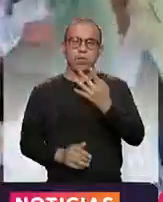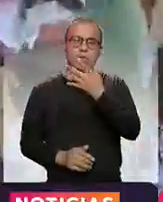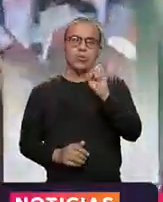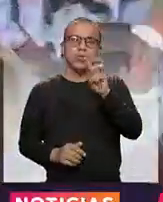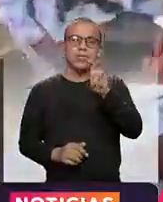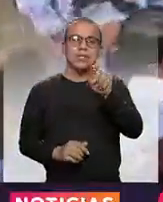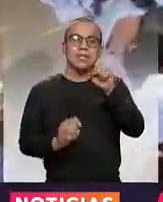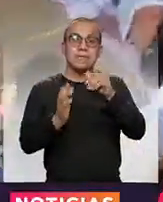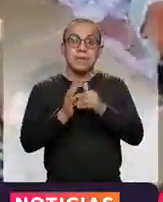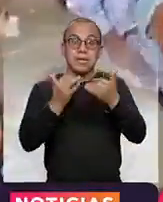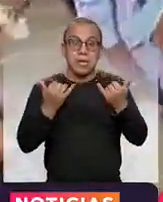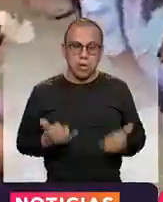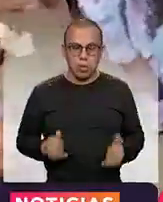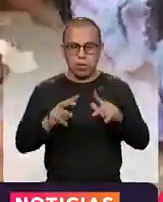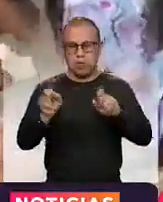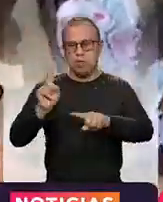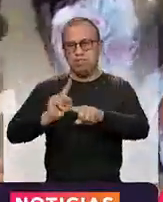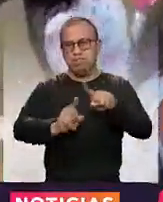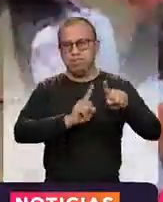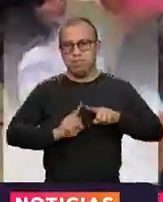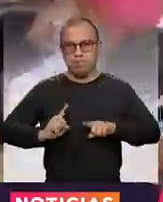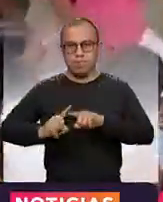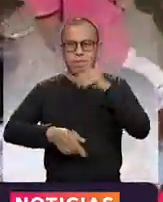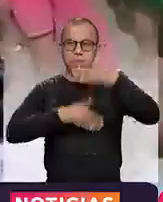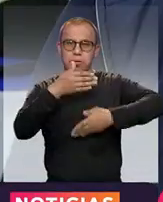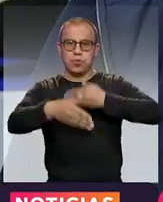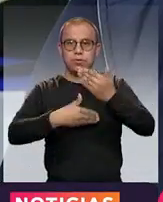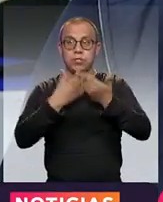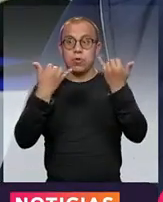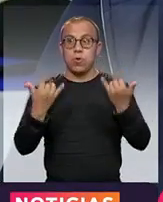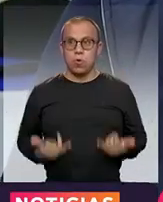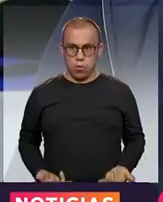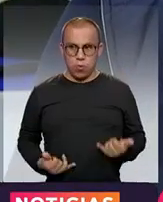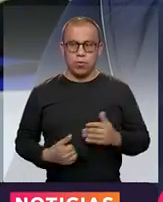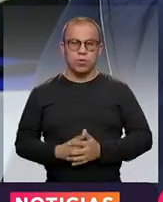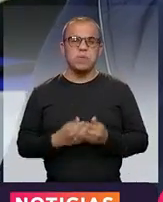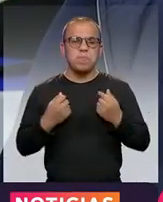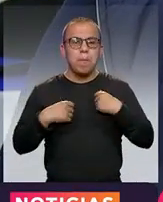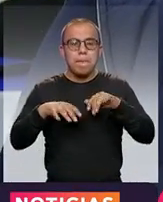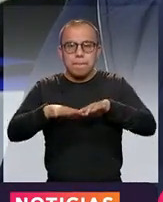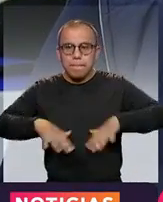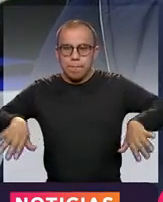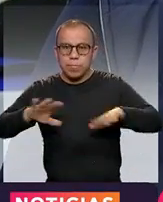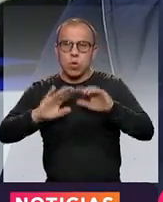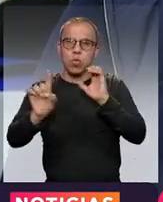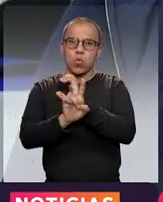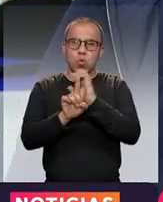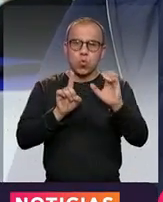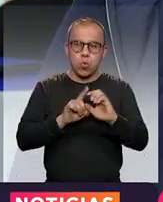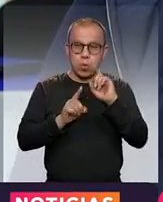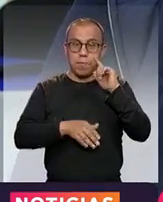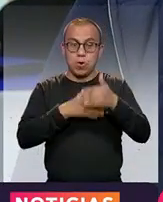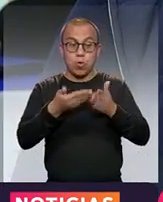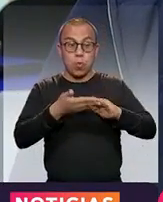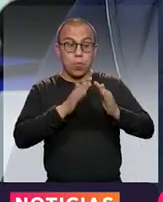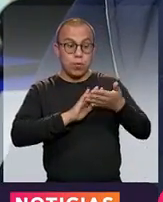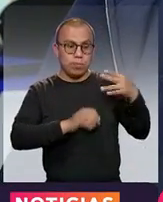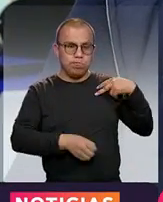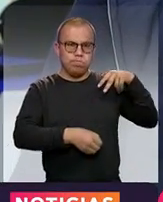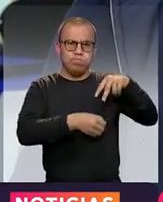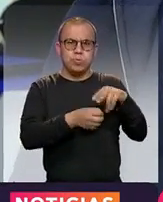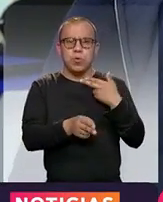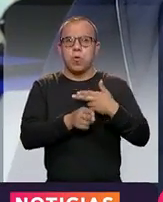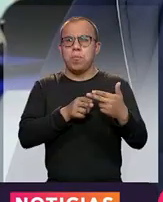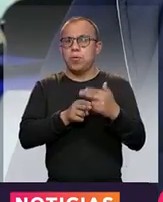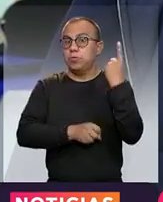6.468 personas afectadas por diferentes hechos victimizantes. Incluso distinción física, ¿sí?, cultural con otros como pueblos indígenas. Ya entre los